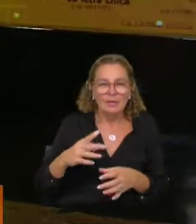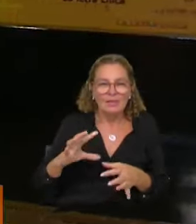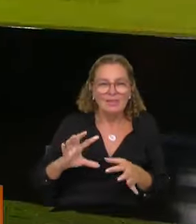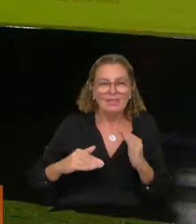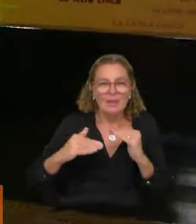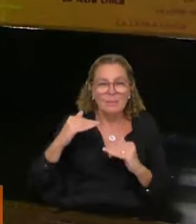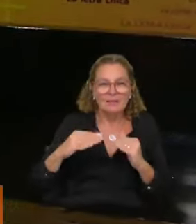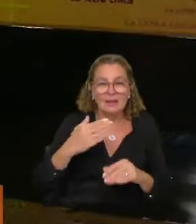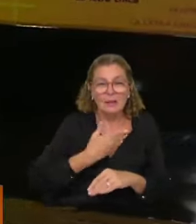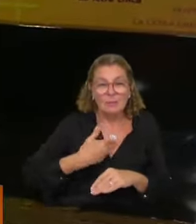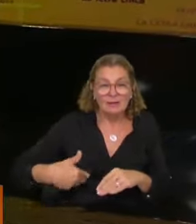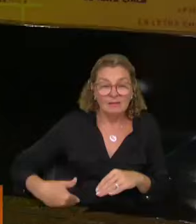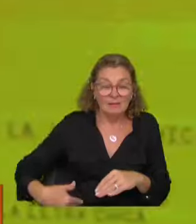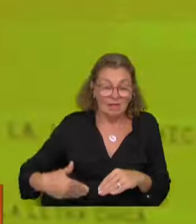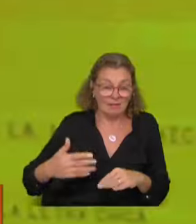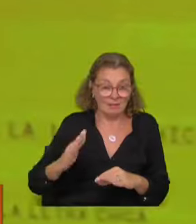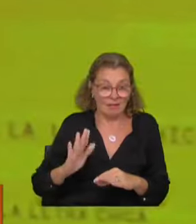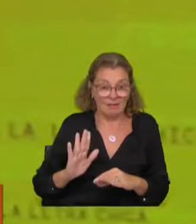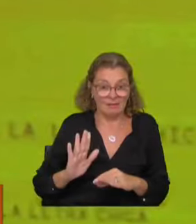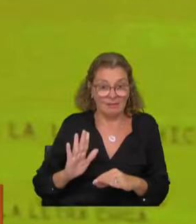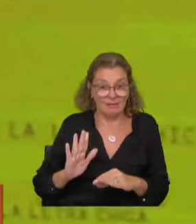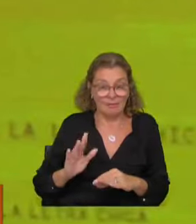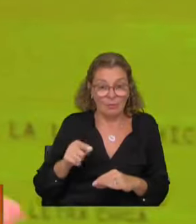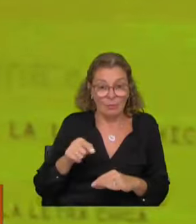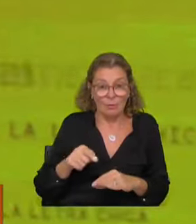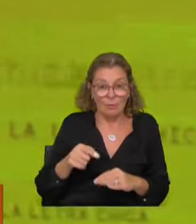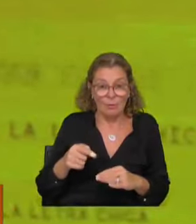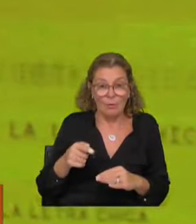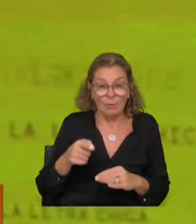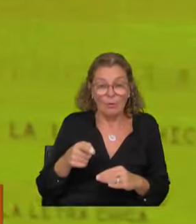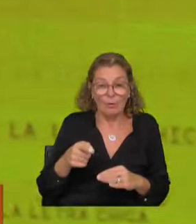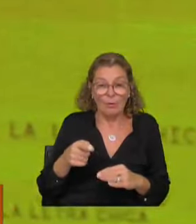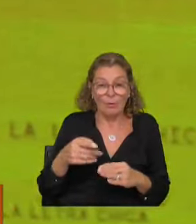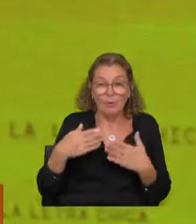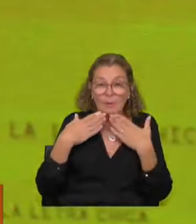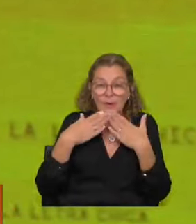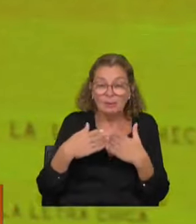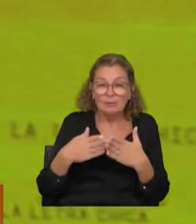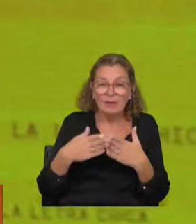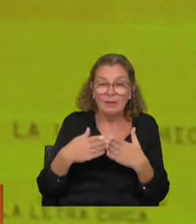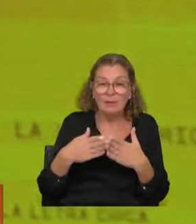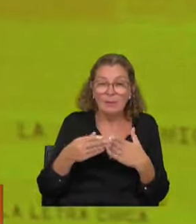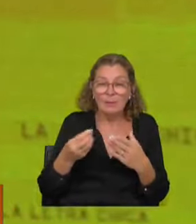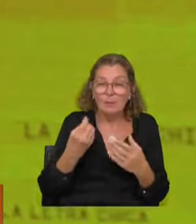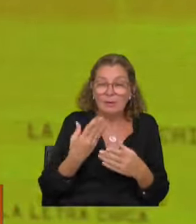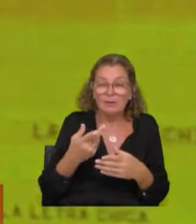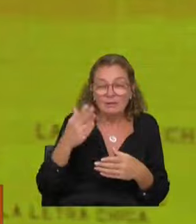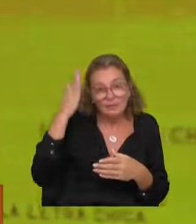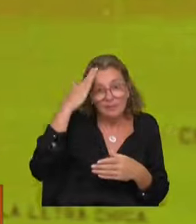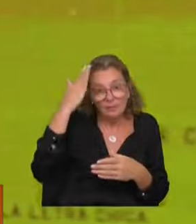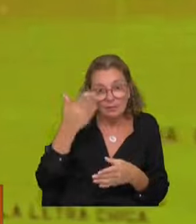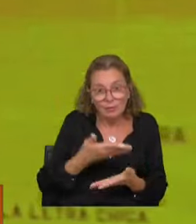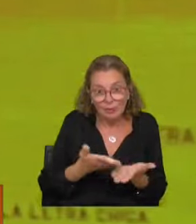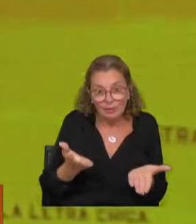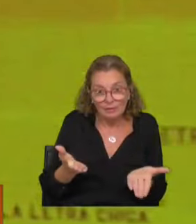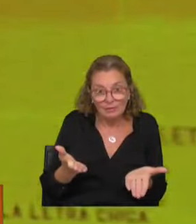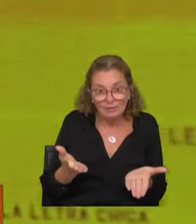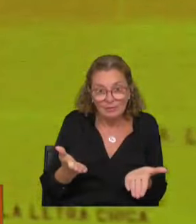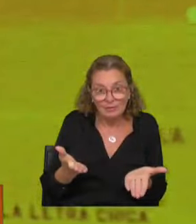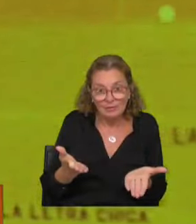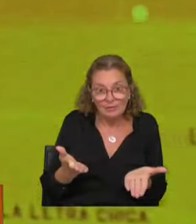Presidencia directamente este uno hoy preguntaba a vos le preguntabas a Natalia Por qué si sabemos esto del retorno